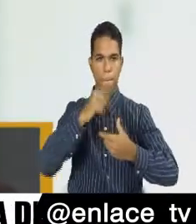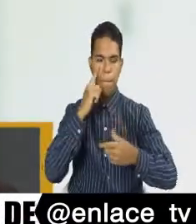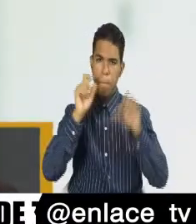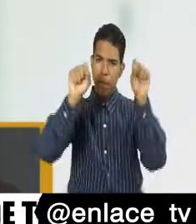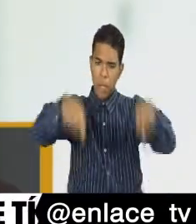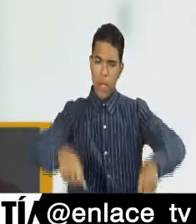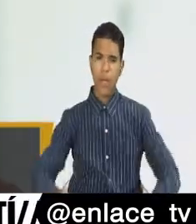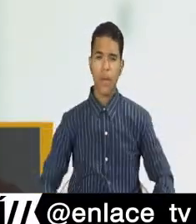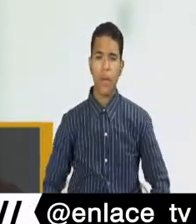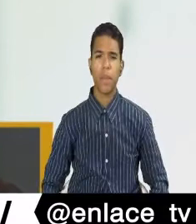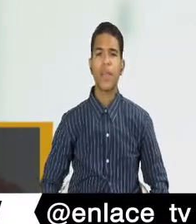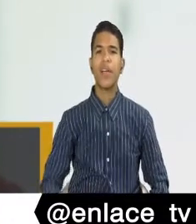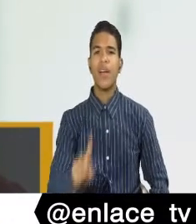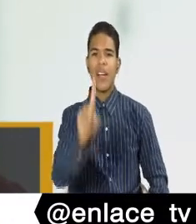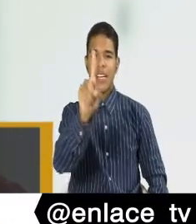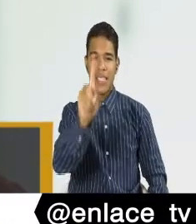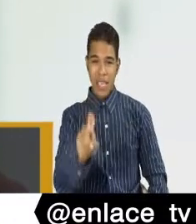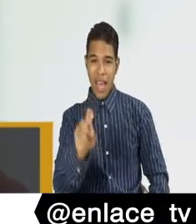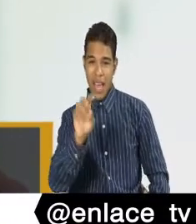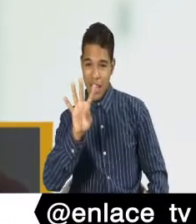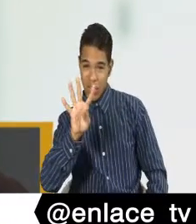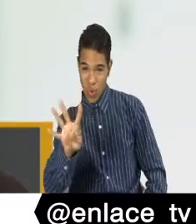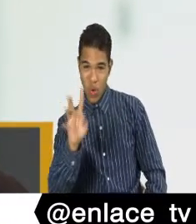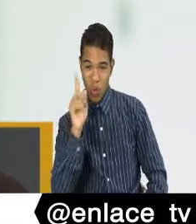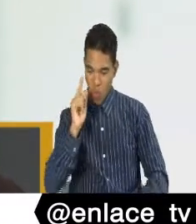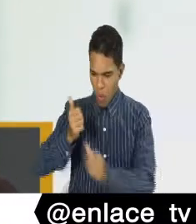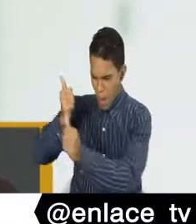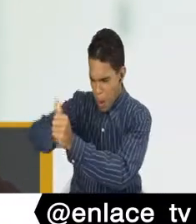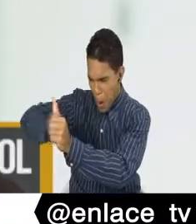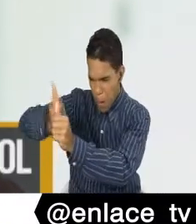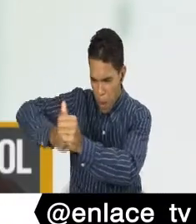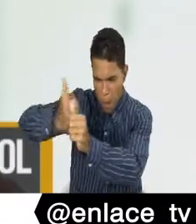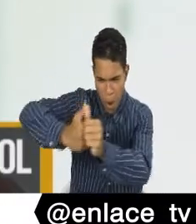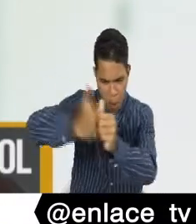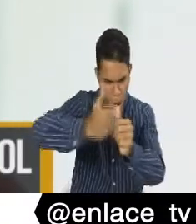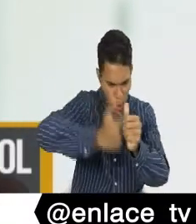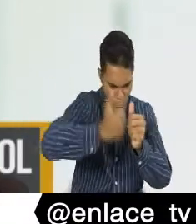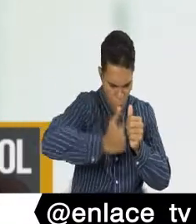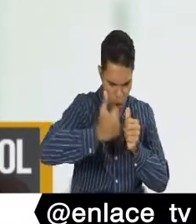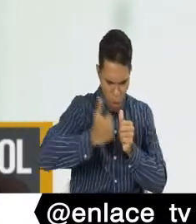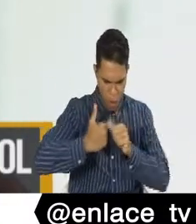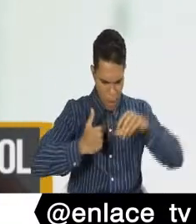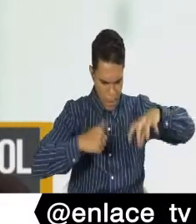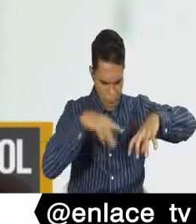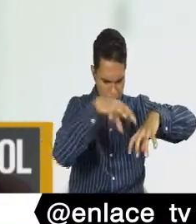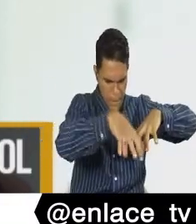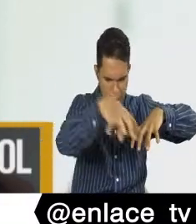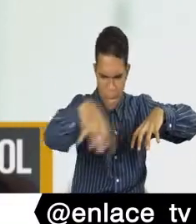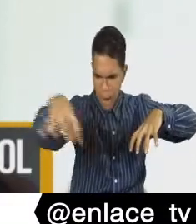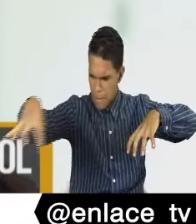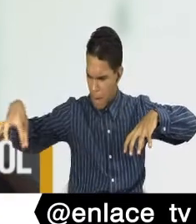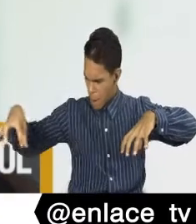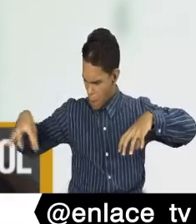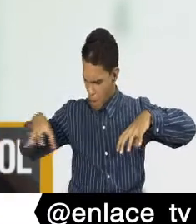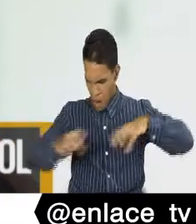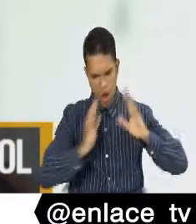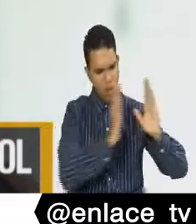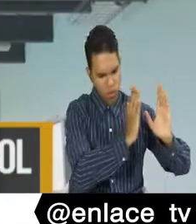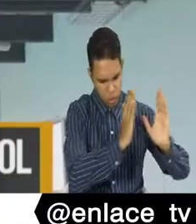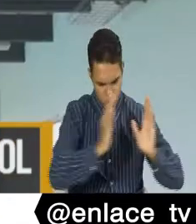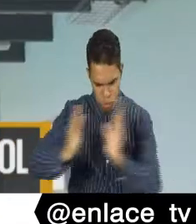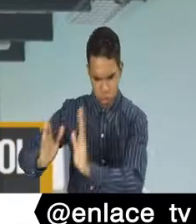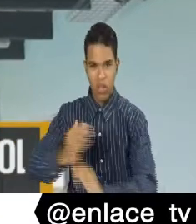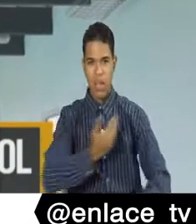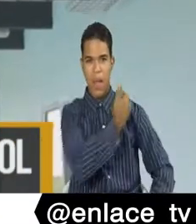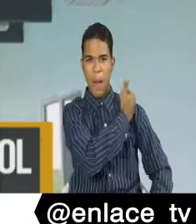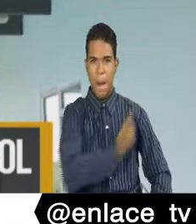uno de los 64 ediles, y realmente cada uno de ellos tendrá un puesto de trabajo, la presidenta tendrá una sala de